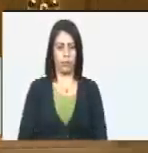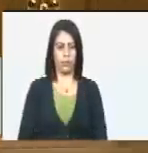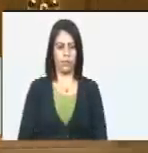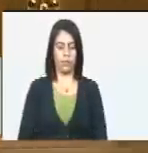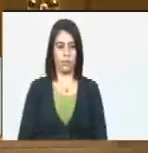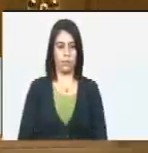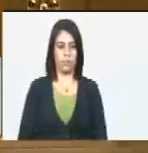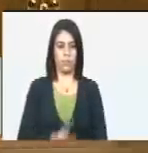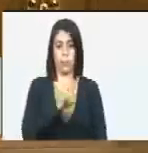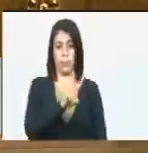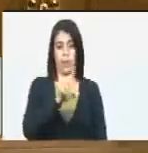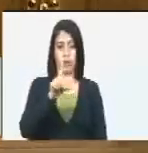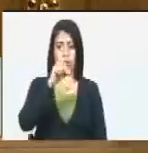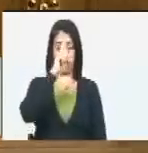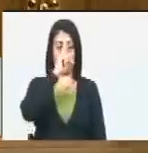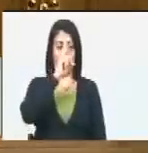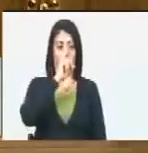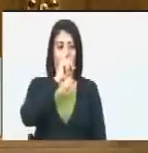21 años.